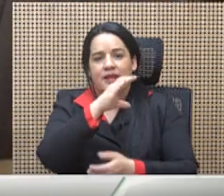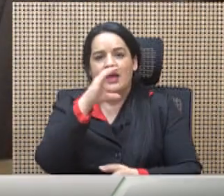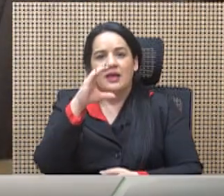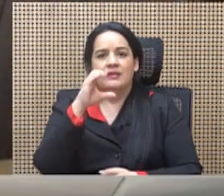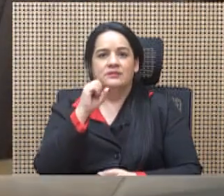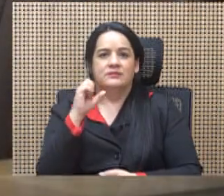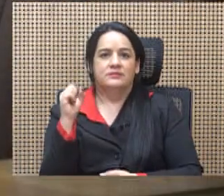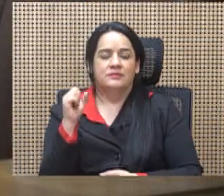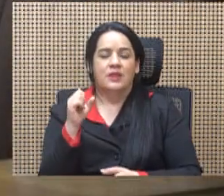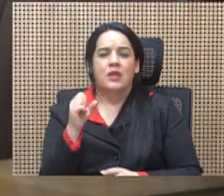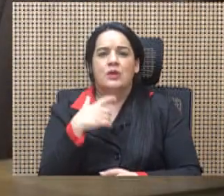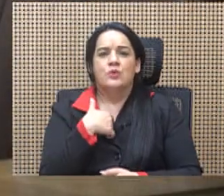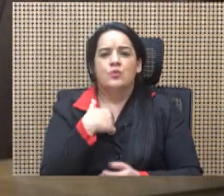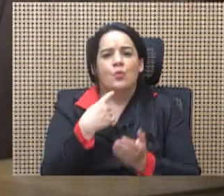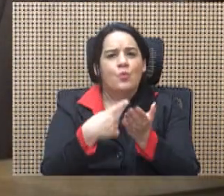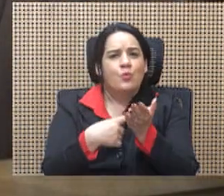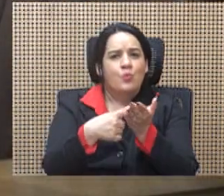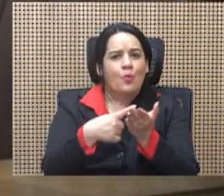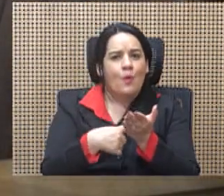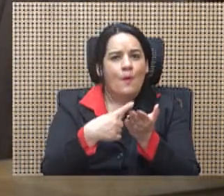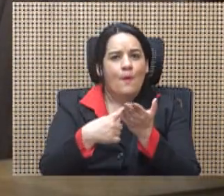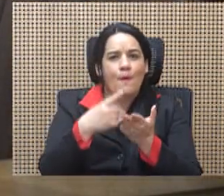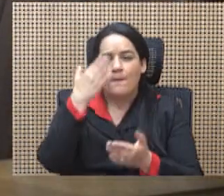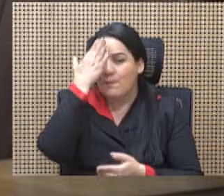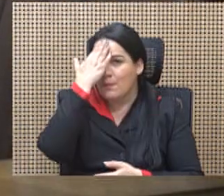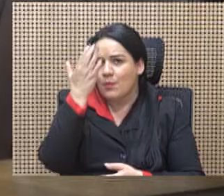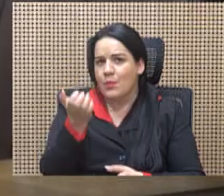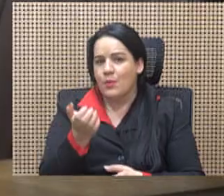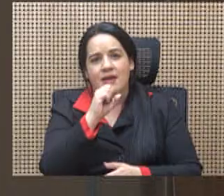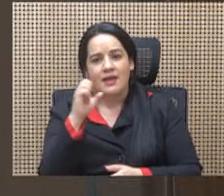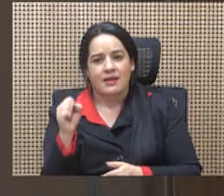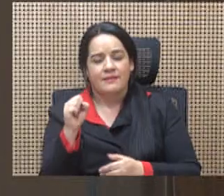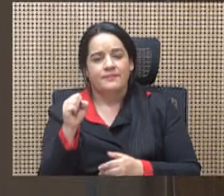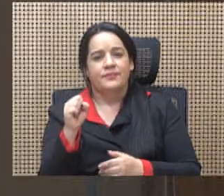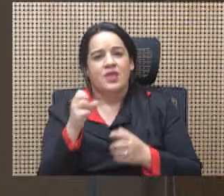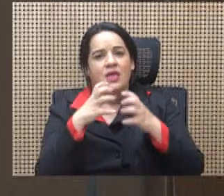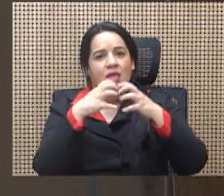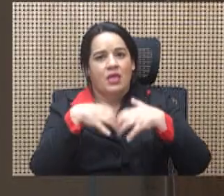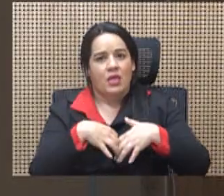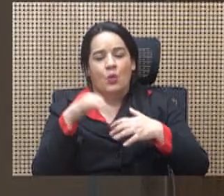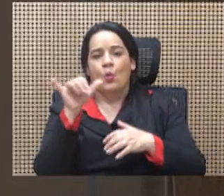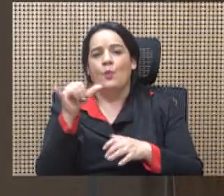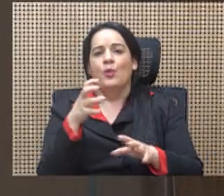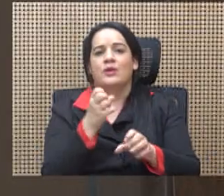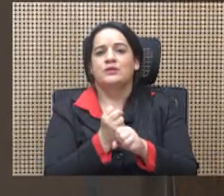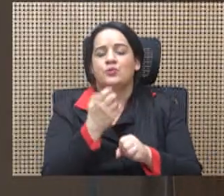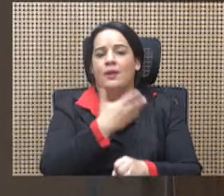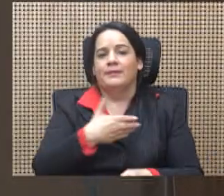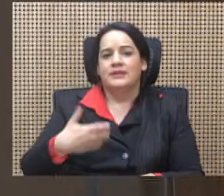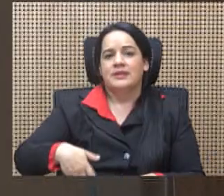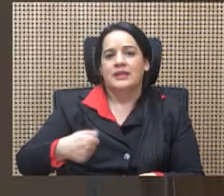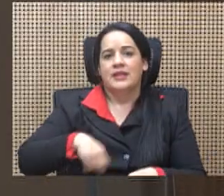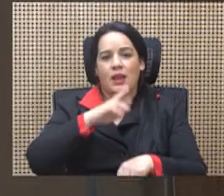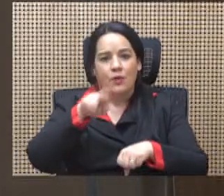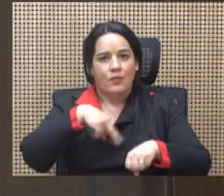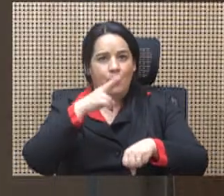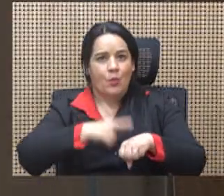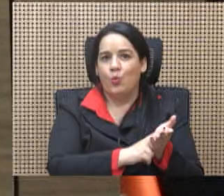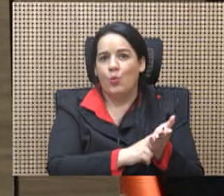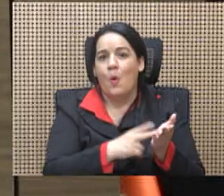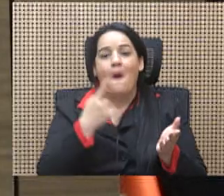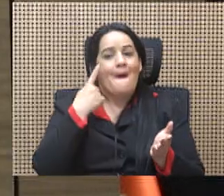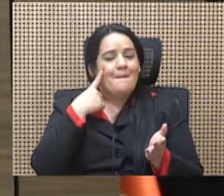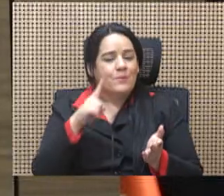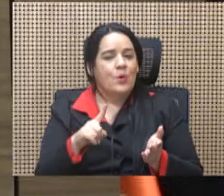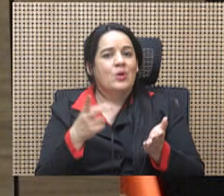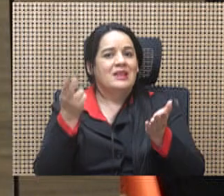lo hicieron en un debate reglado en el plenario legislativo lo Reproches salieron principalmente de los parlamentarios representantes de